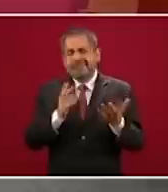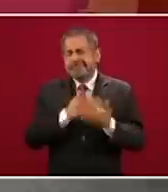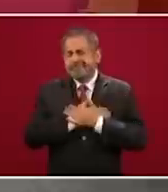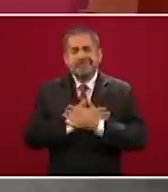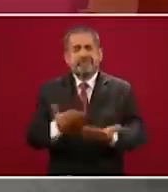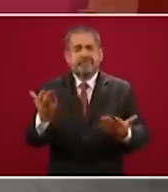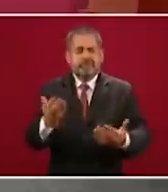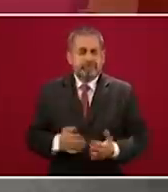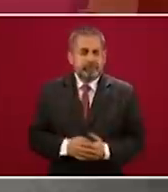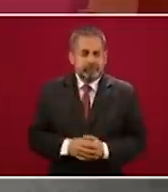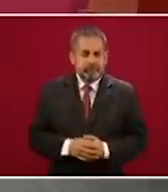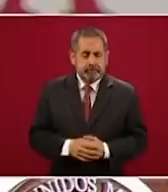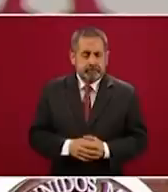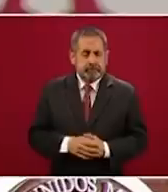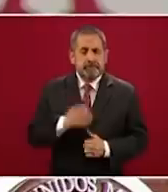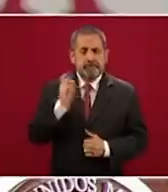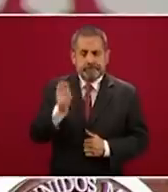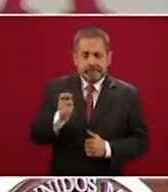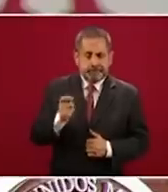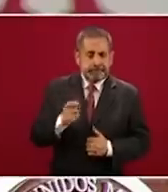¿Sí? Y no